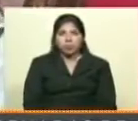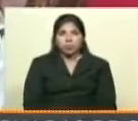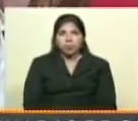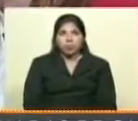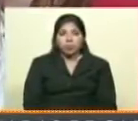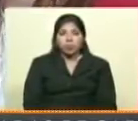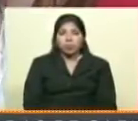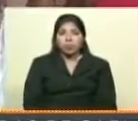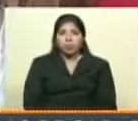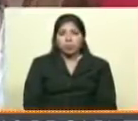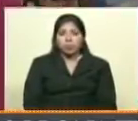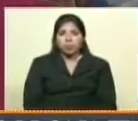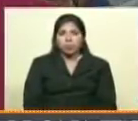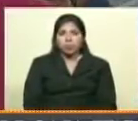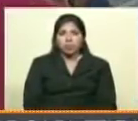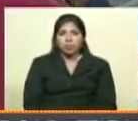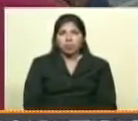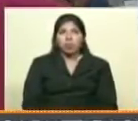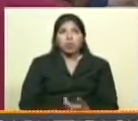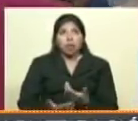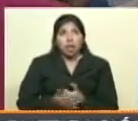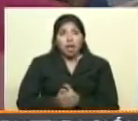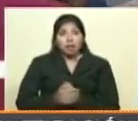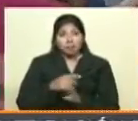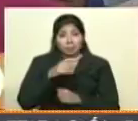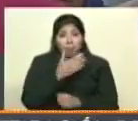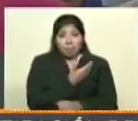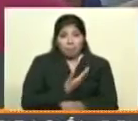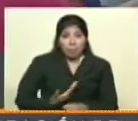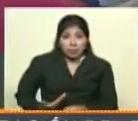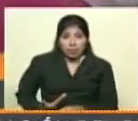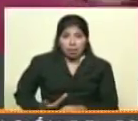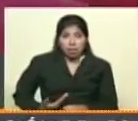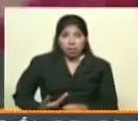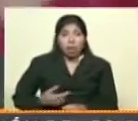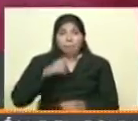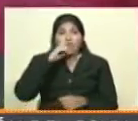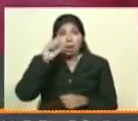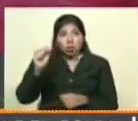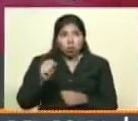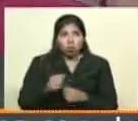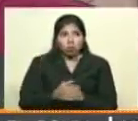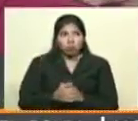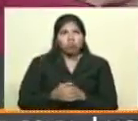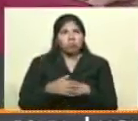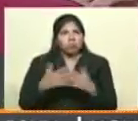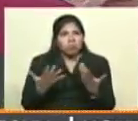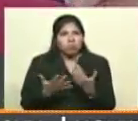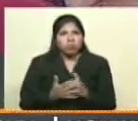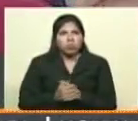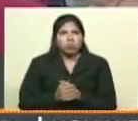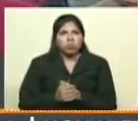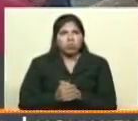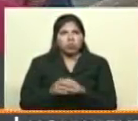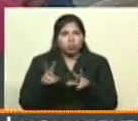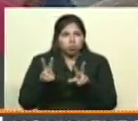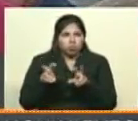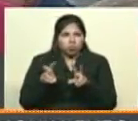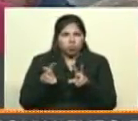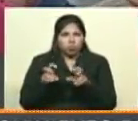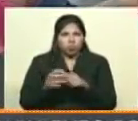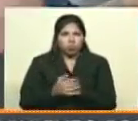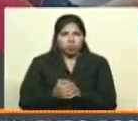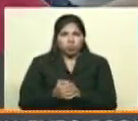día para que el compañero presidente Nicolás Maduro reafirme su compromiso con los estatutos de nuestro